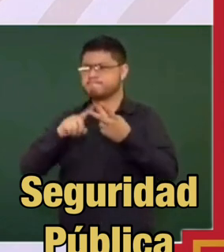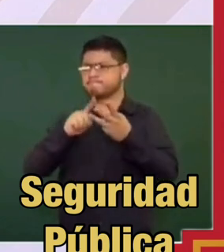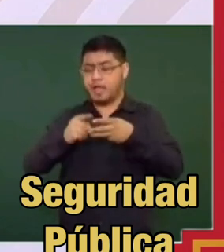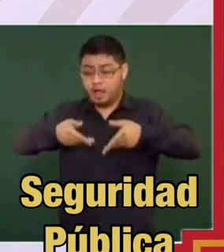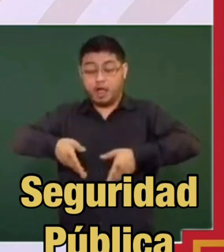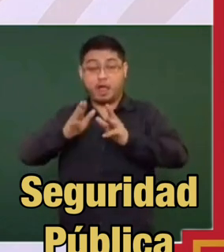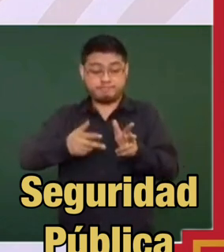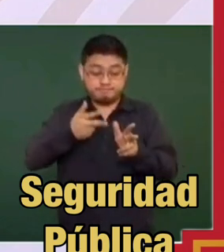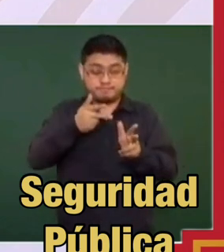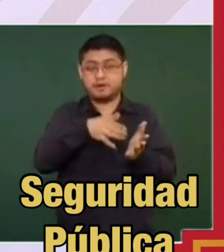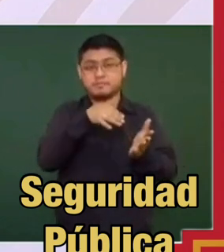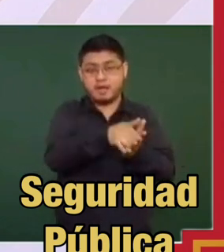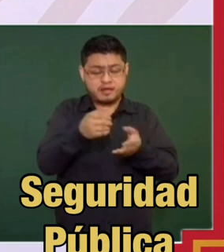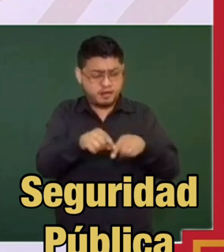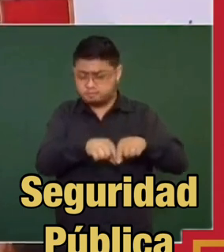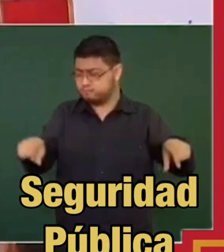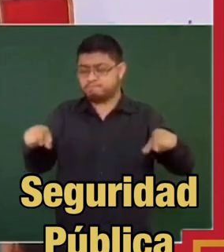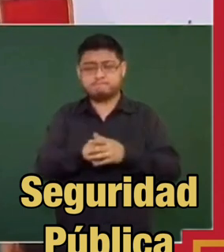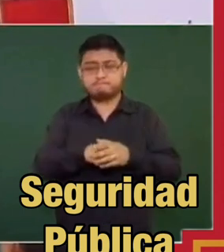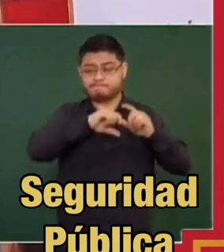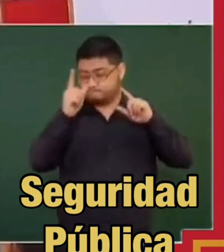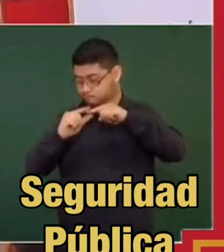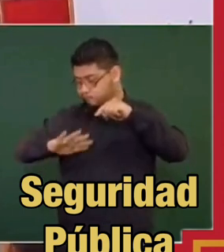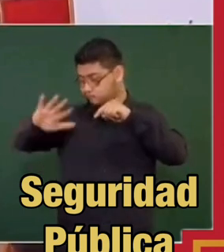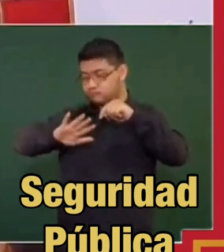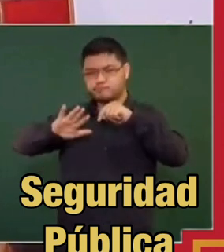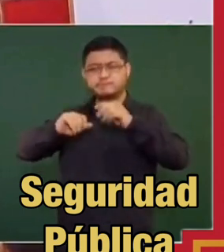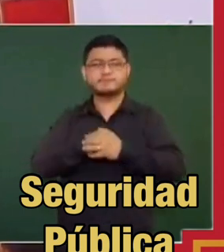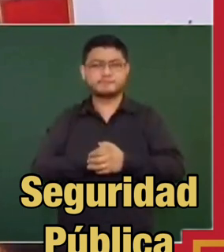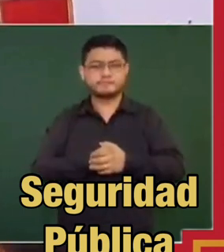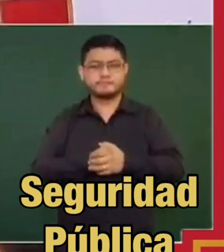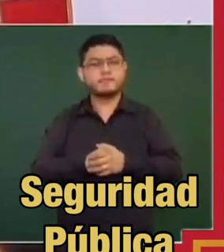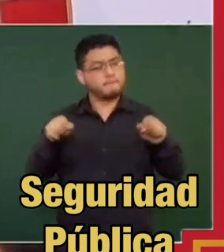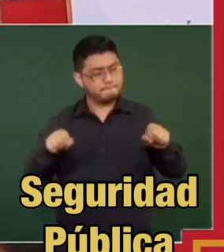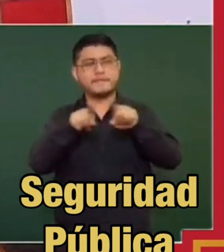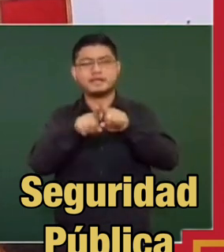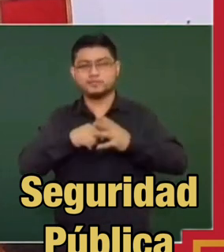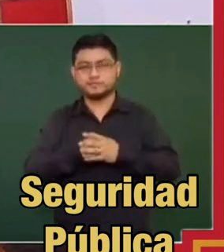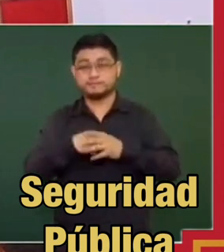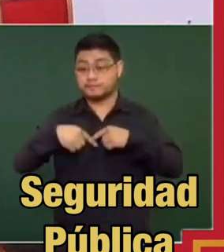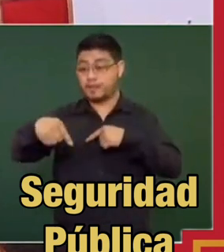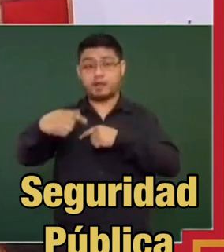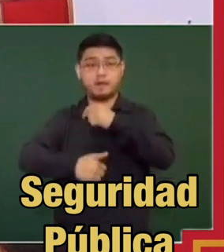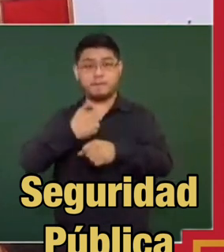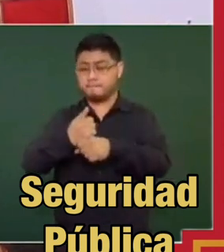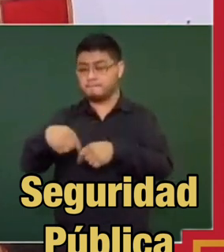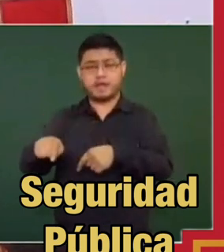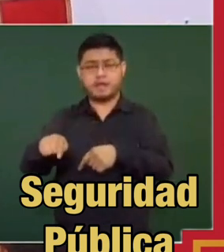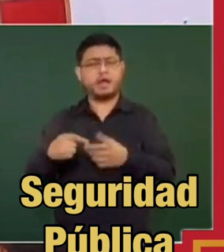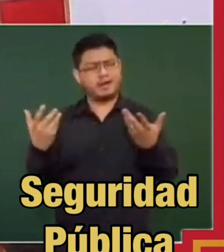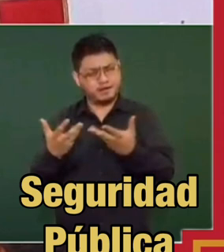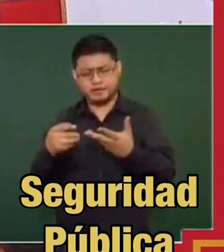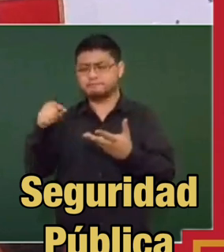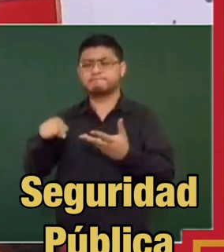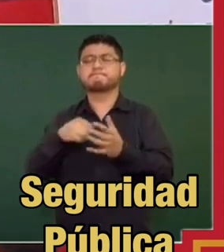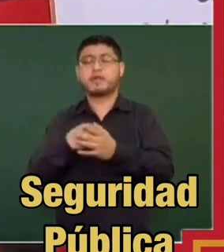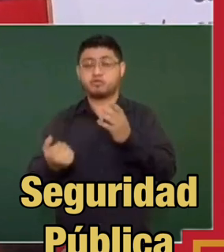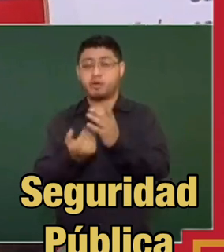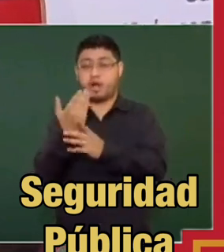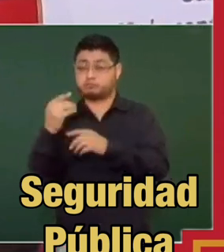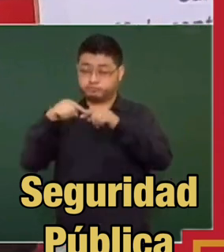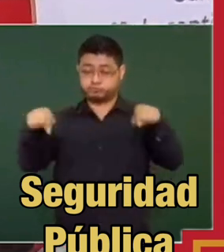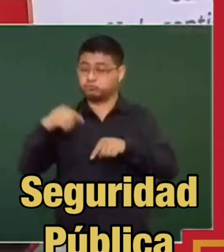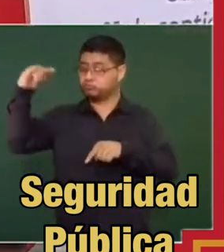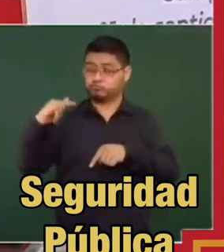vías férreas para el Tren Maya y para el ferrocarril del Istmo y del Sureste, así como en la próxima operación de la línea aérea, que es todo